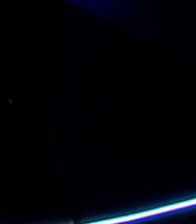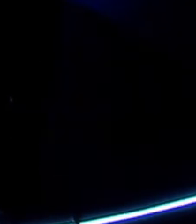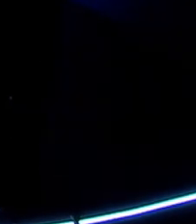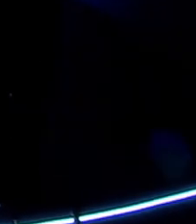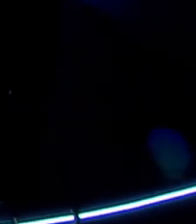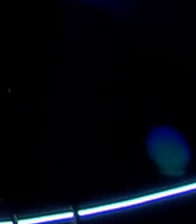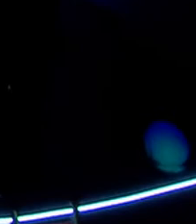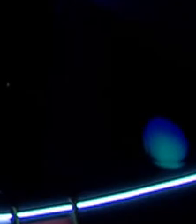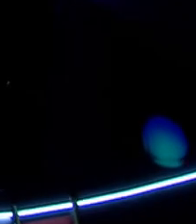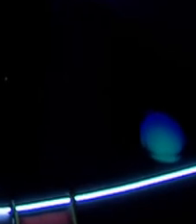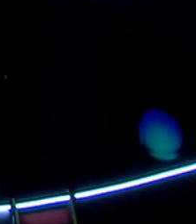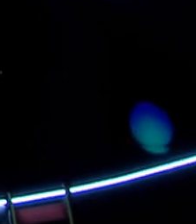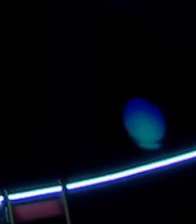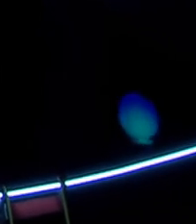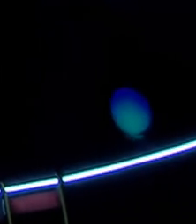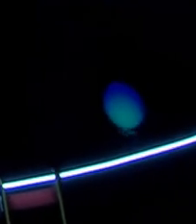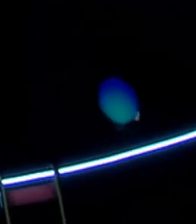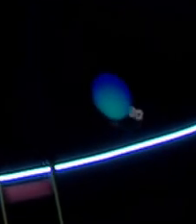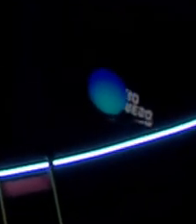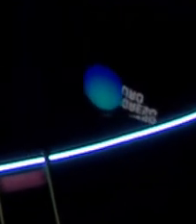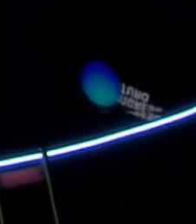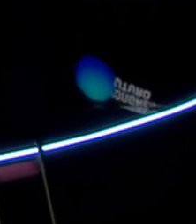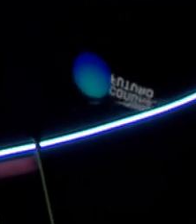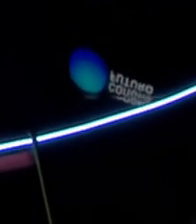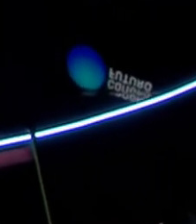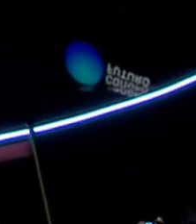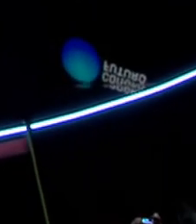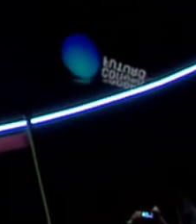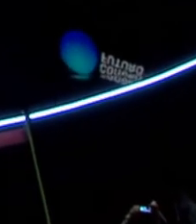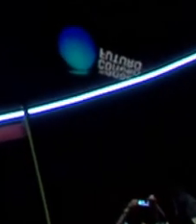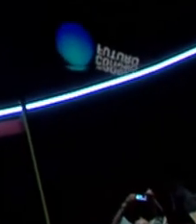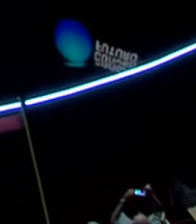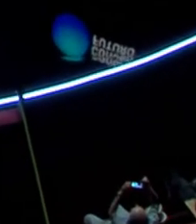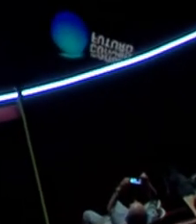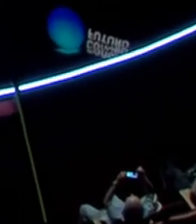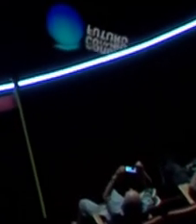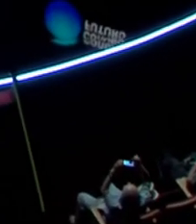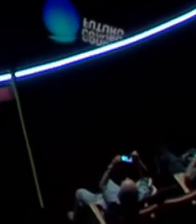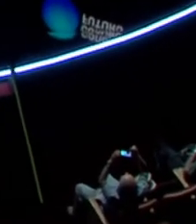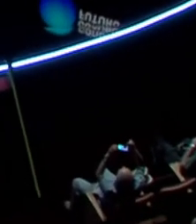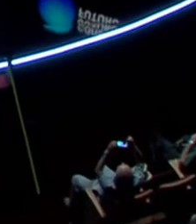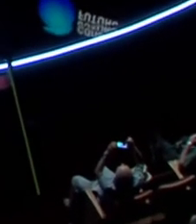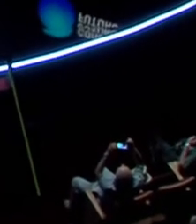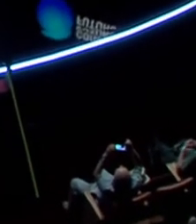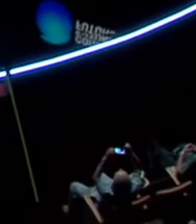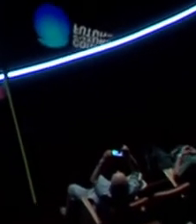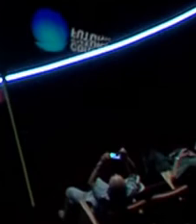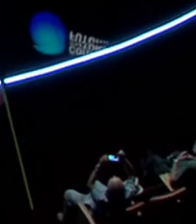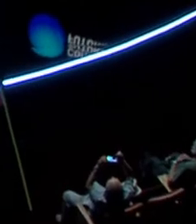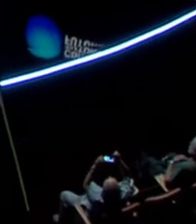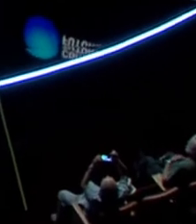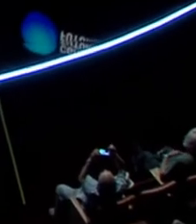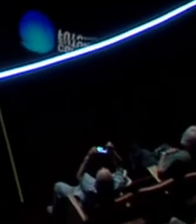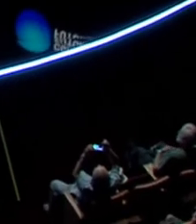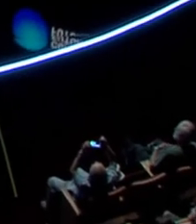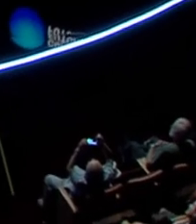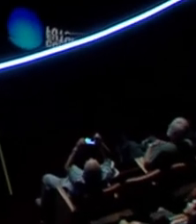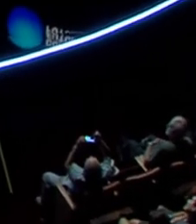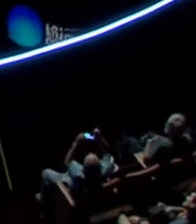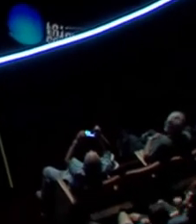además de 2005 es directora de chile- web bite conservation society bienvenida